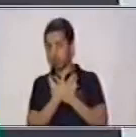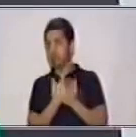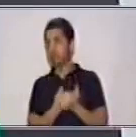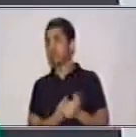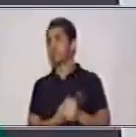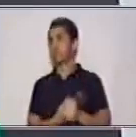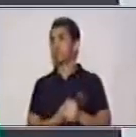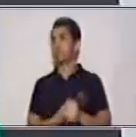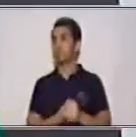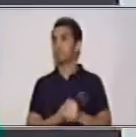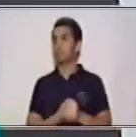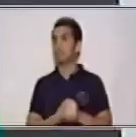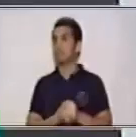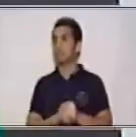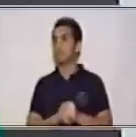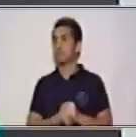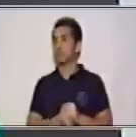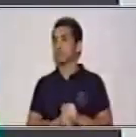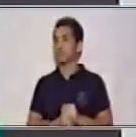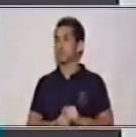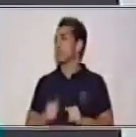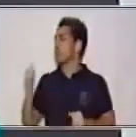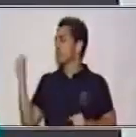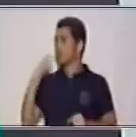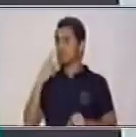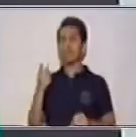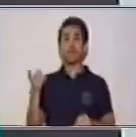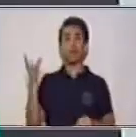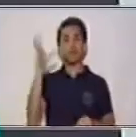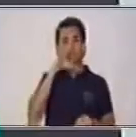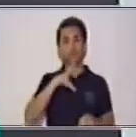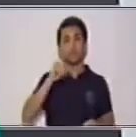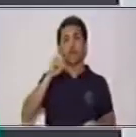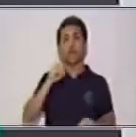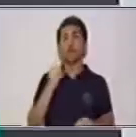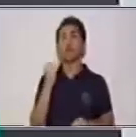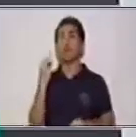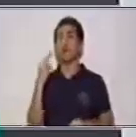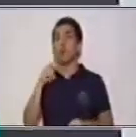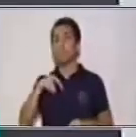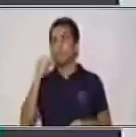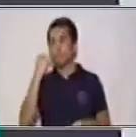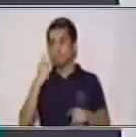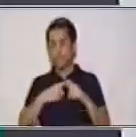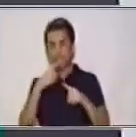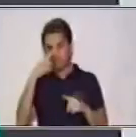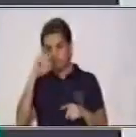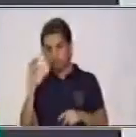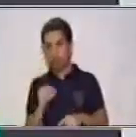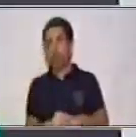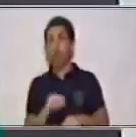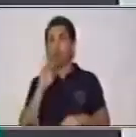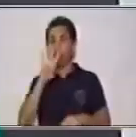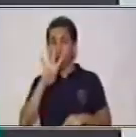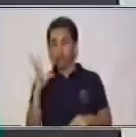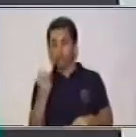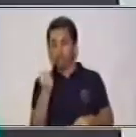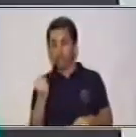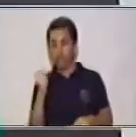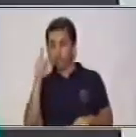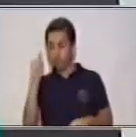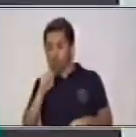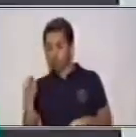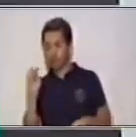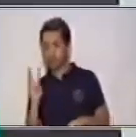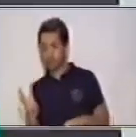bien esto. Este es un número mixto. 4 enteros, 1 tercio.